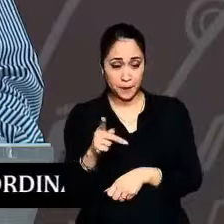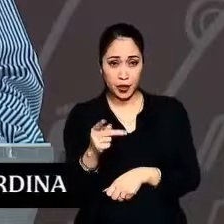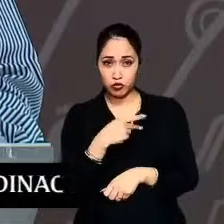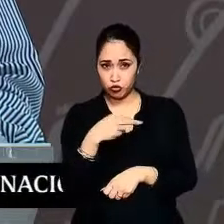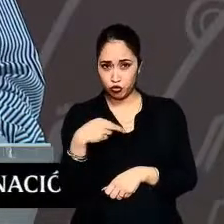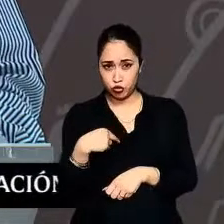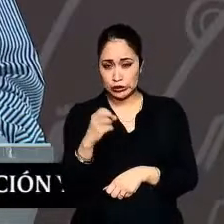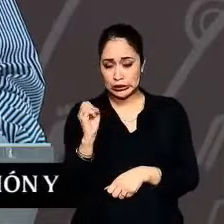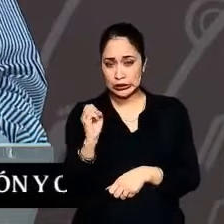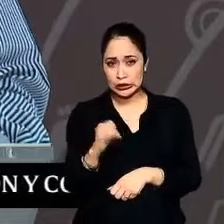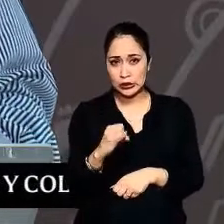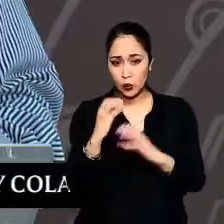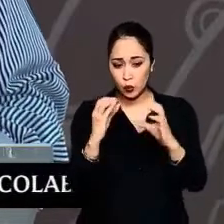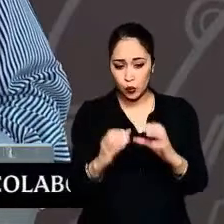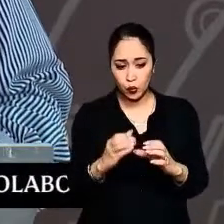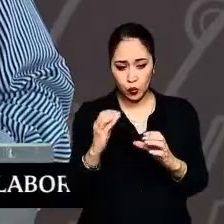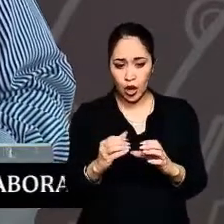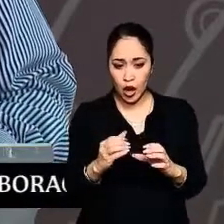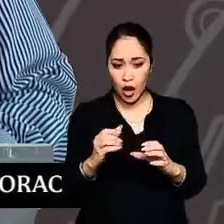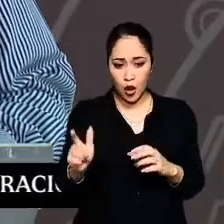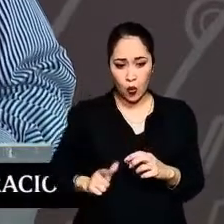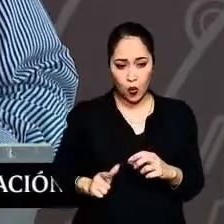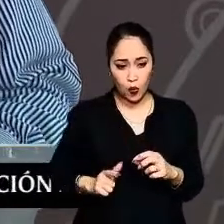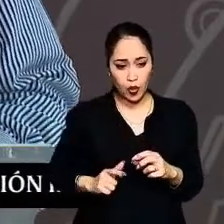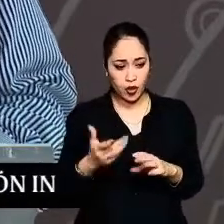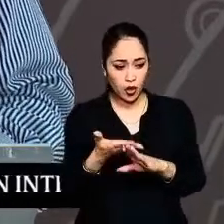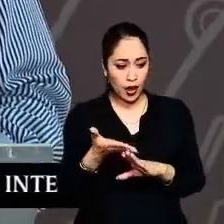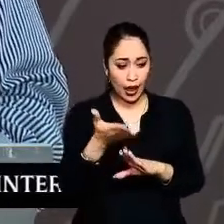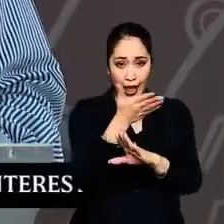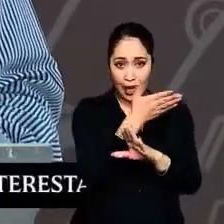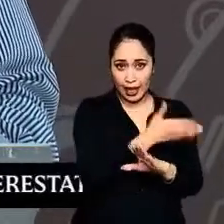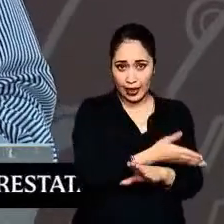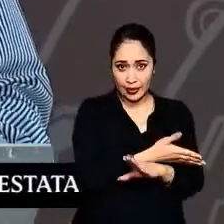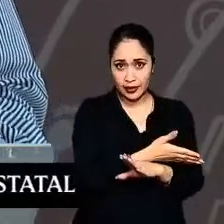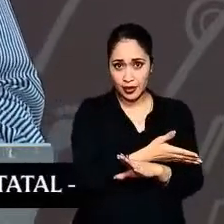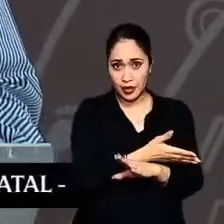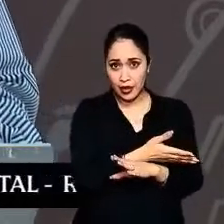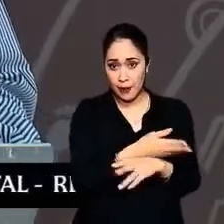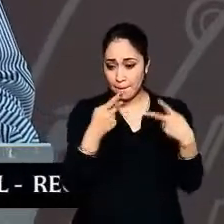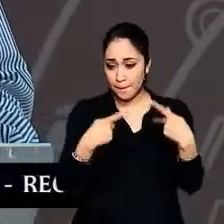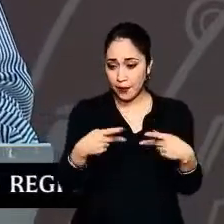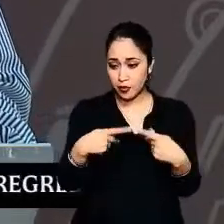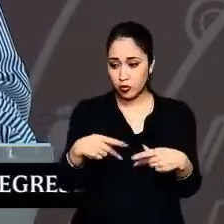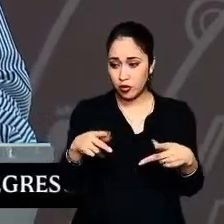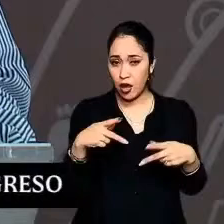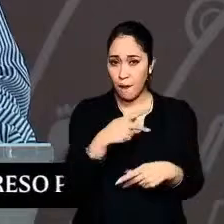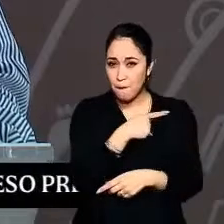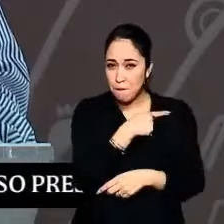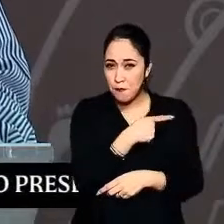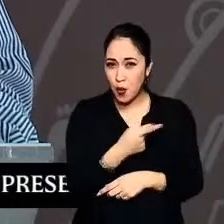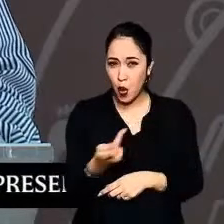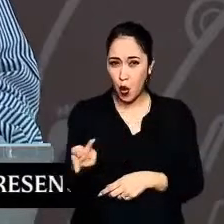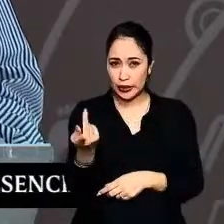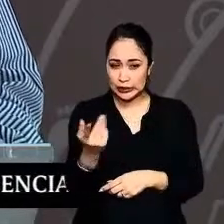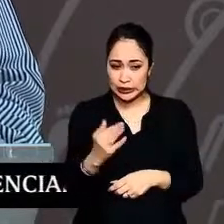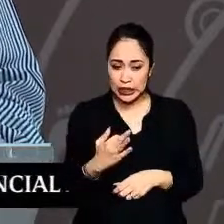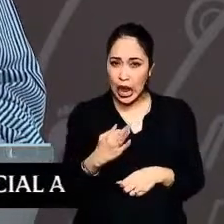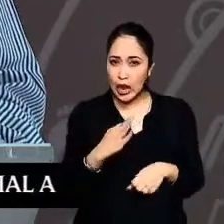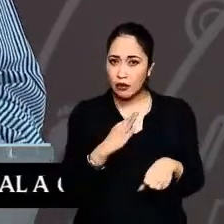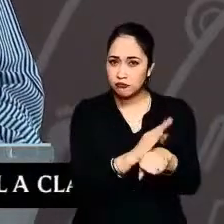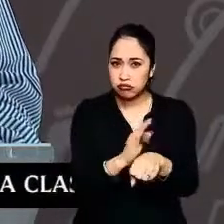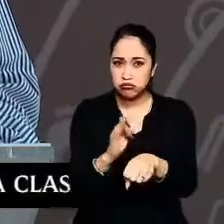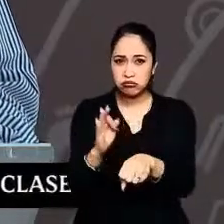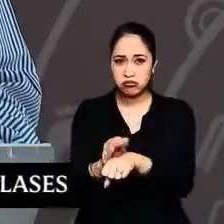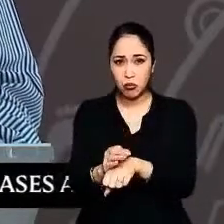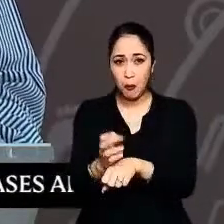eso. Tratar de atacar la pobreza porque es el factor número uno que genera o que